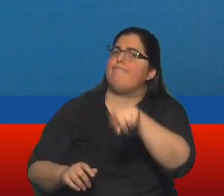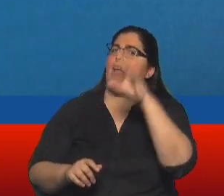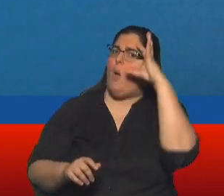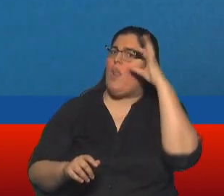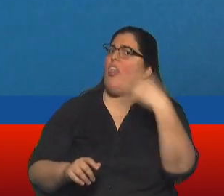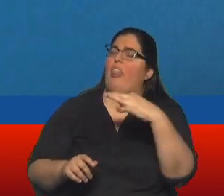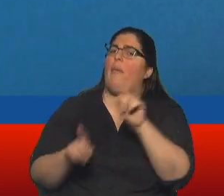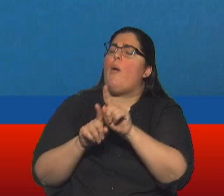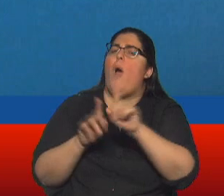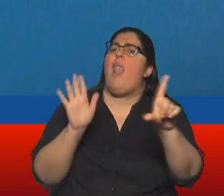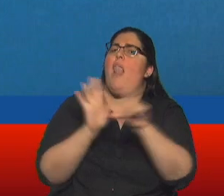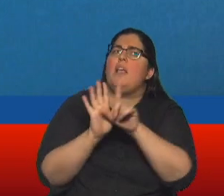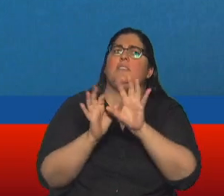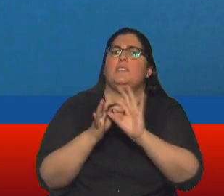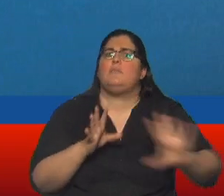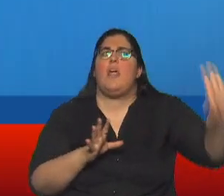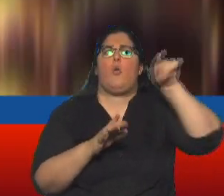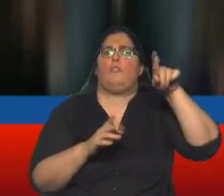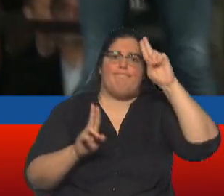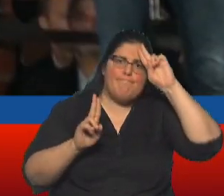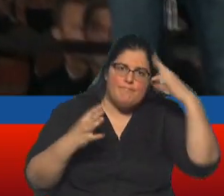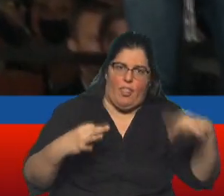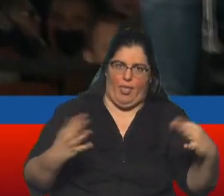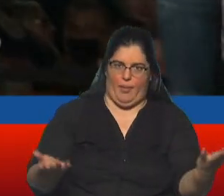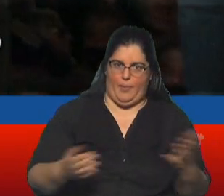a la jurisprudencia de la región.